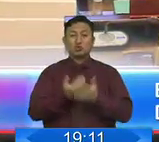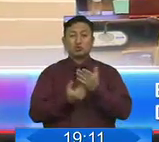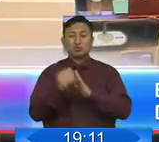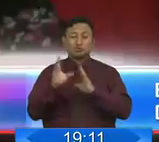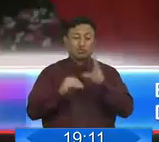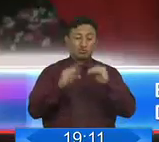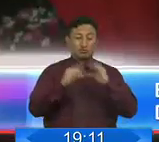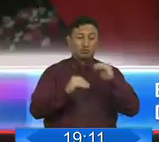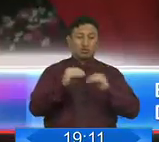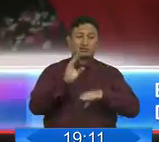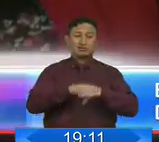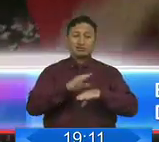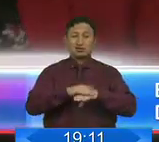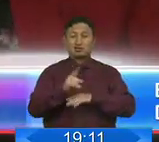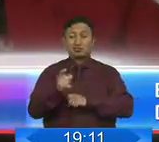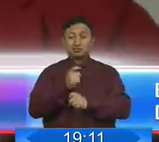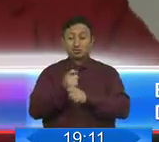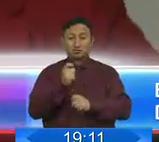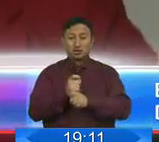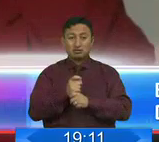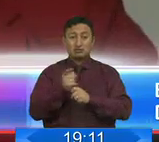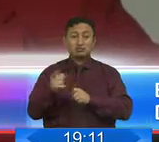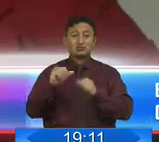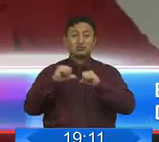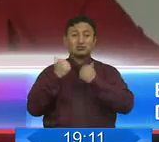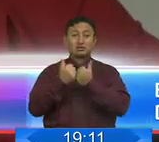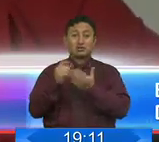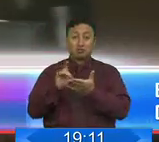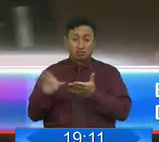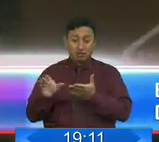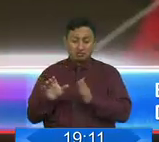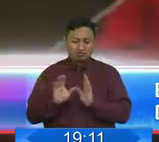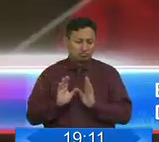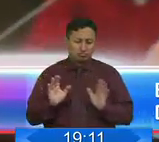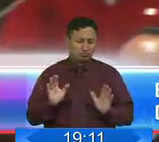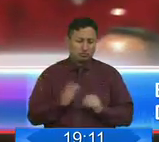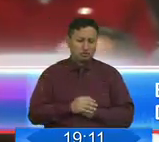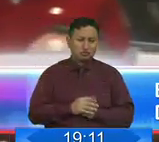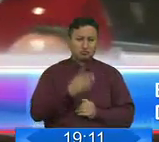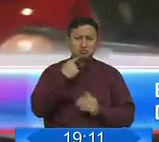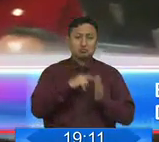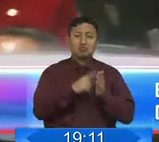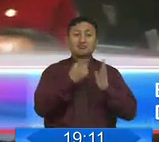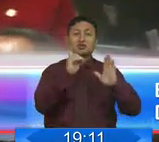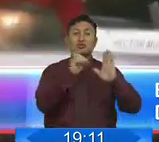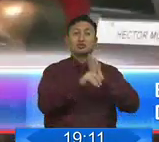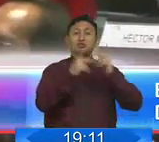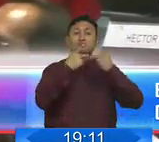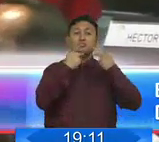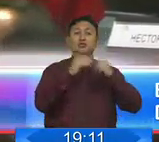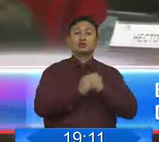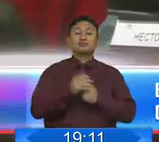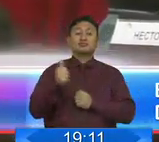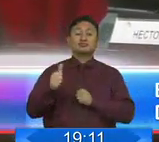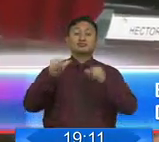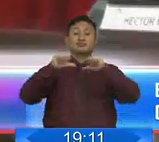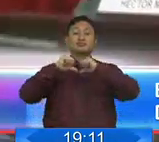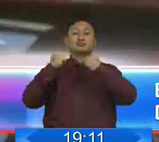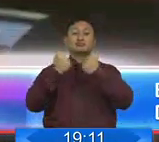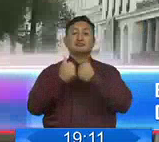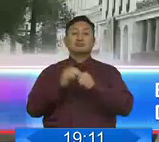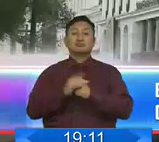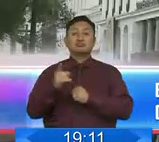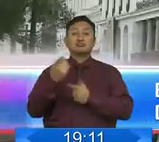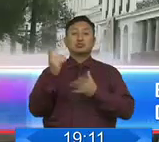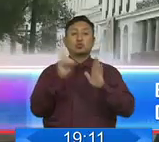torno a supuestas presiones para que Galarza sea destituida. Se refiere a la denuncia pública hecha por la legisladora que acusa a